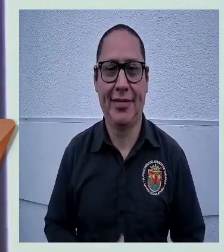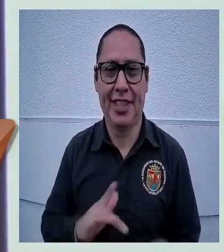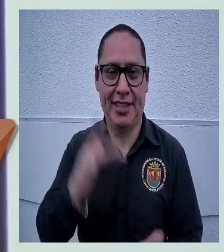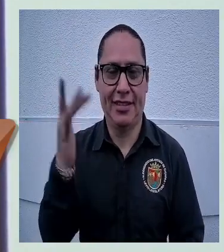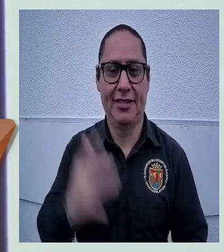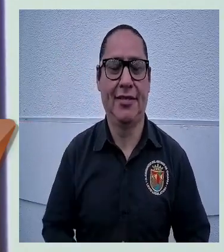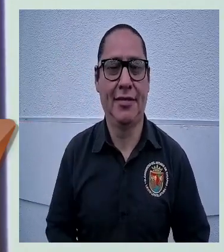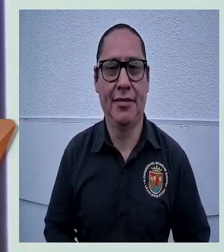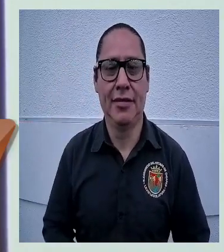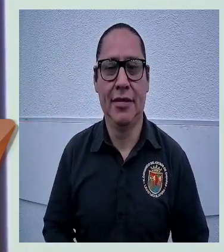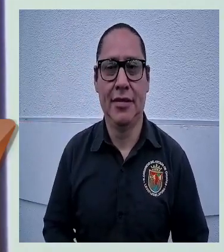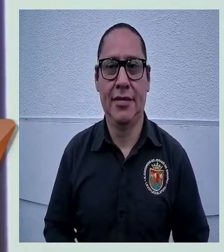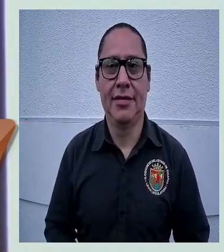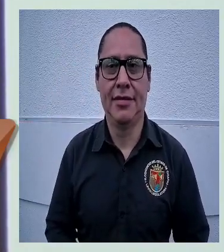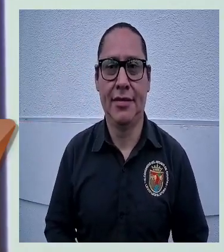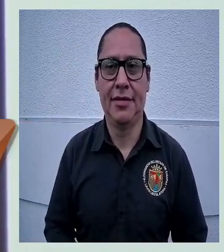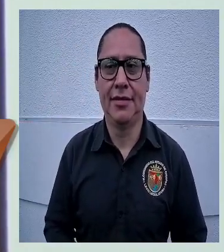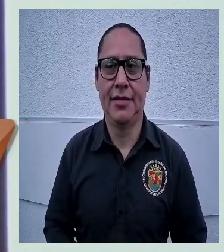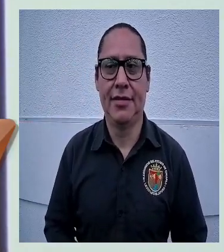Muchas gracias